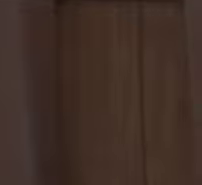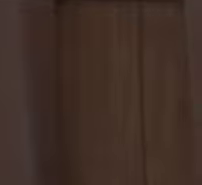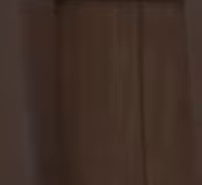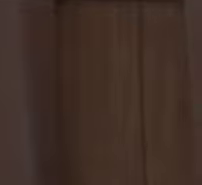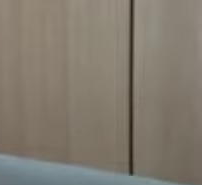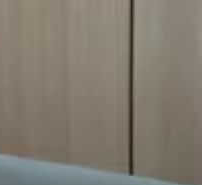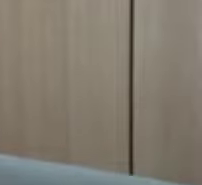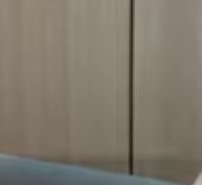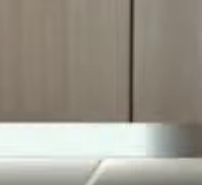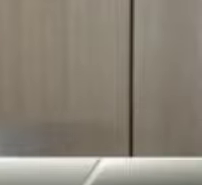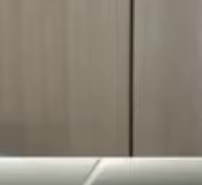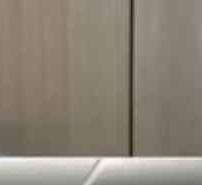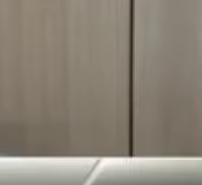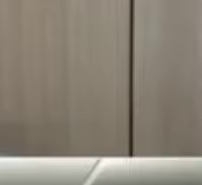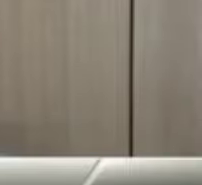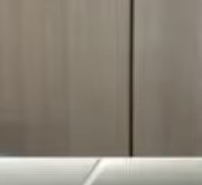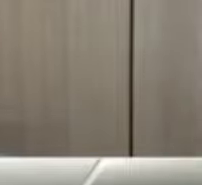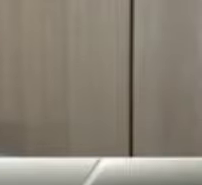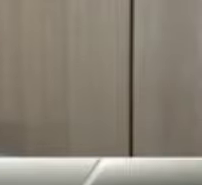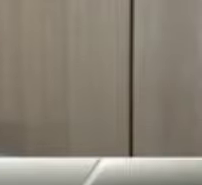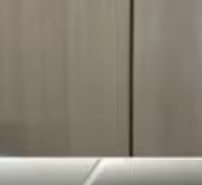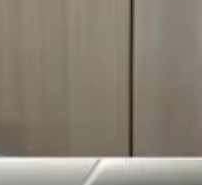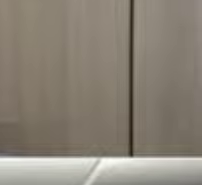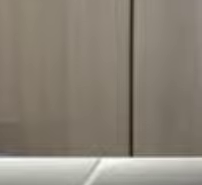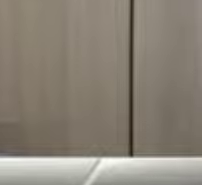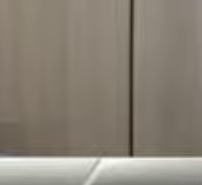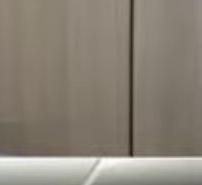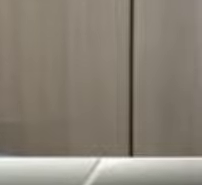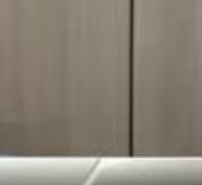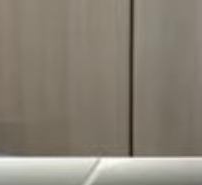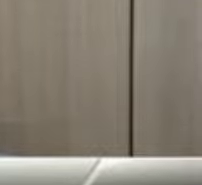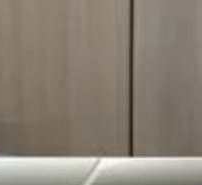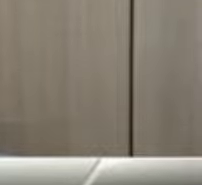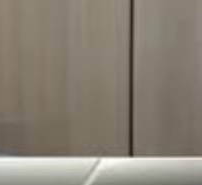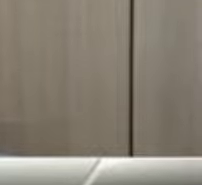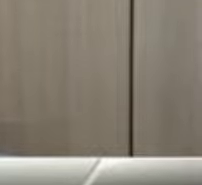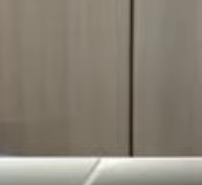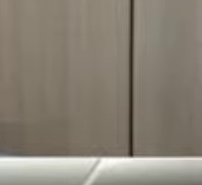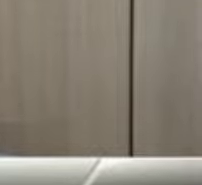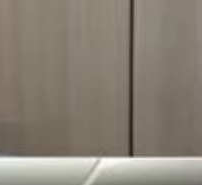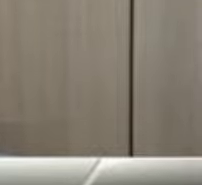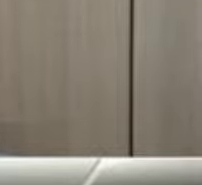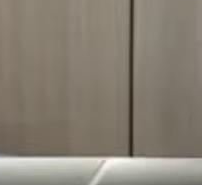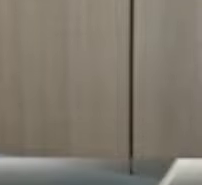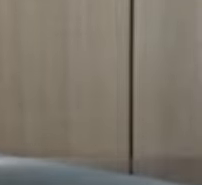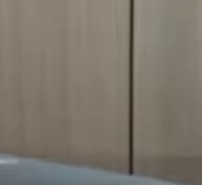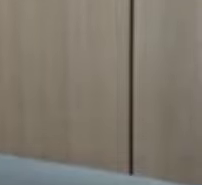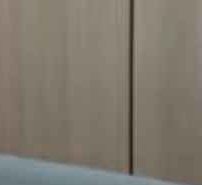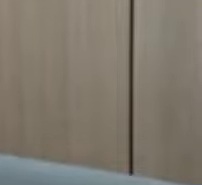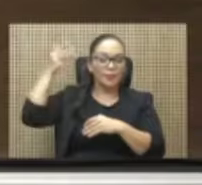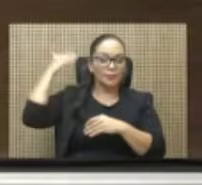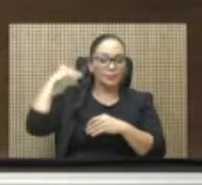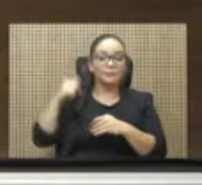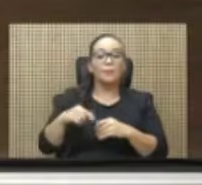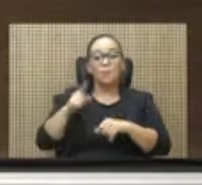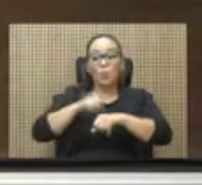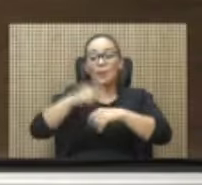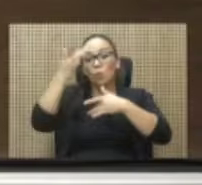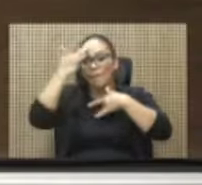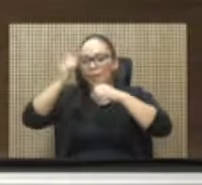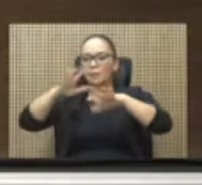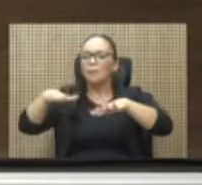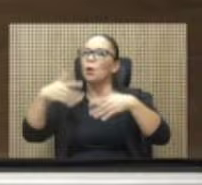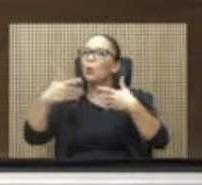república prometimos y cumplimos uno dos tres cuatro prometimos y cumplimos yo quiero retar a esos diputados